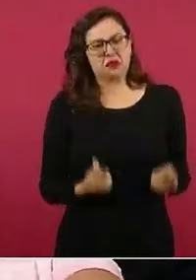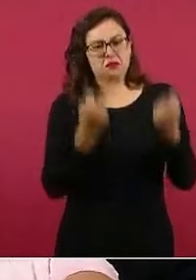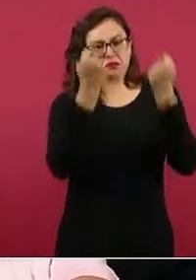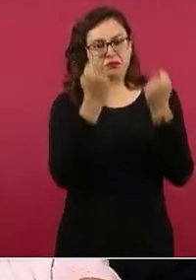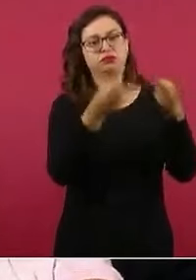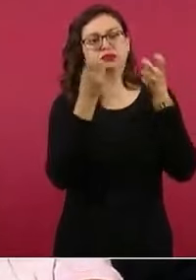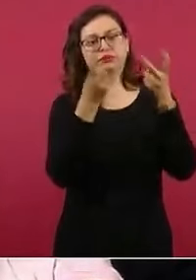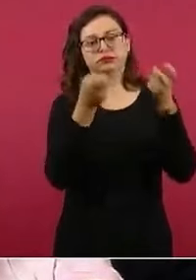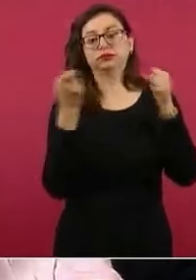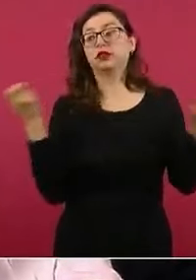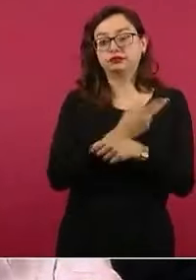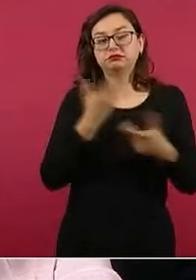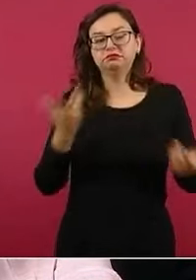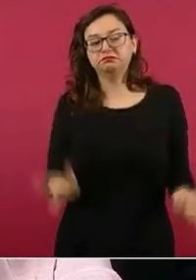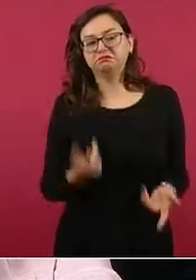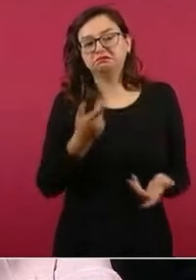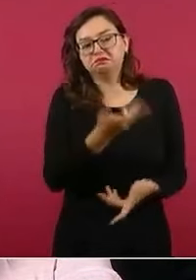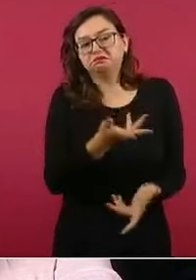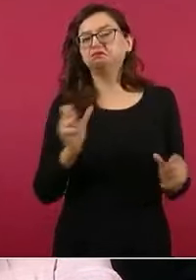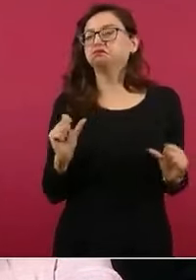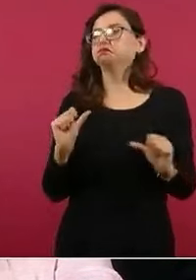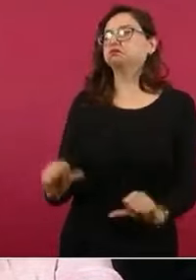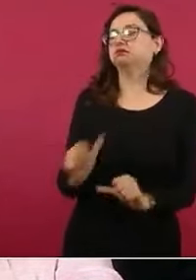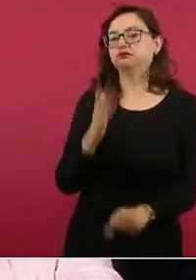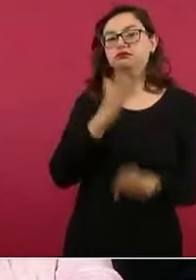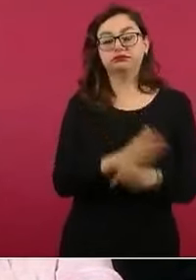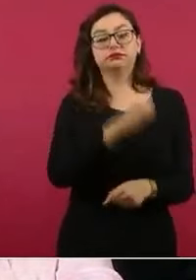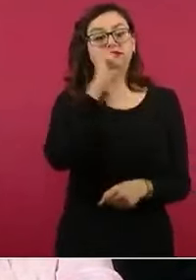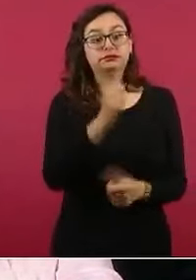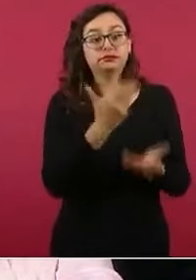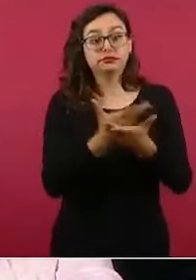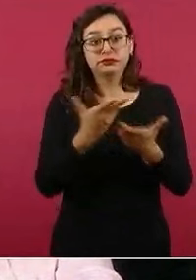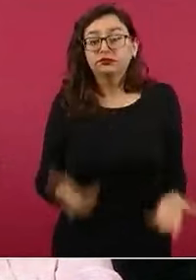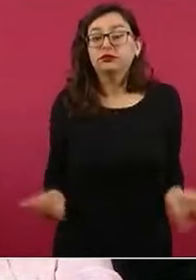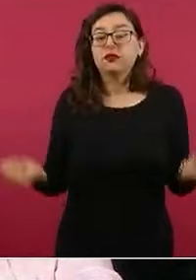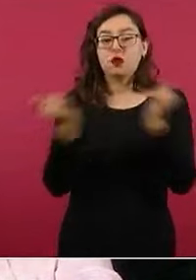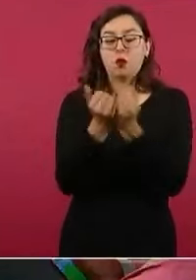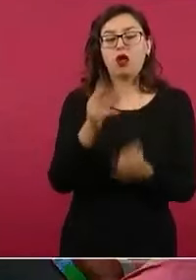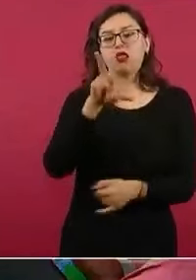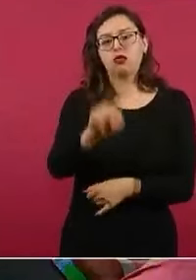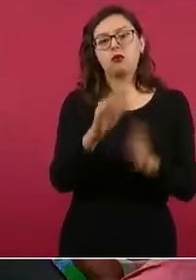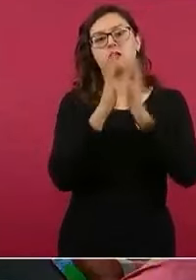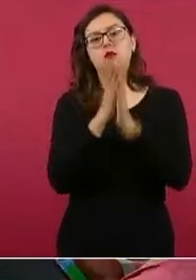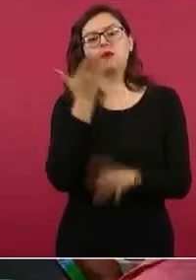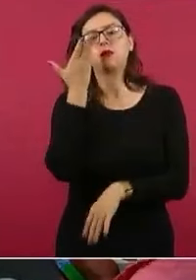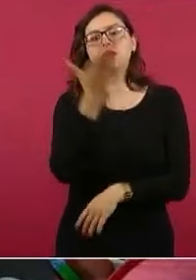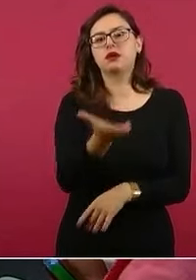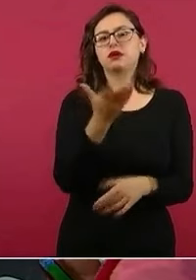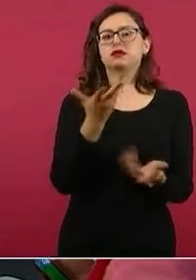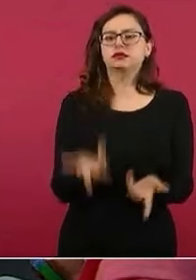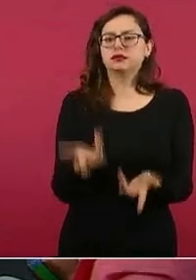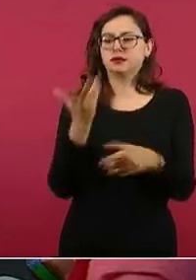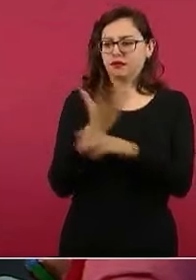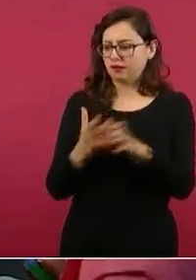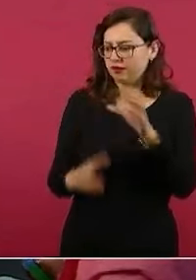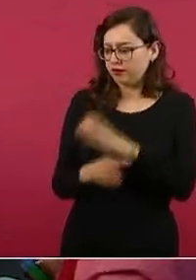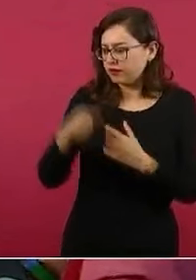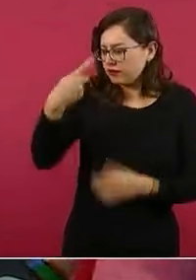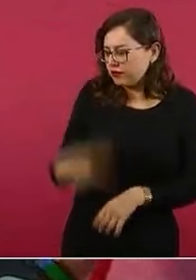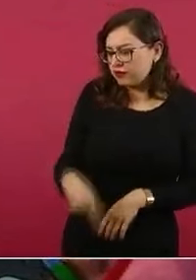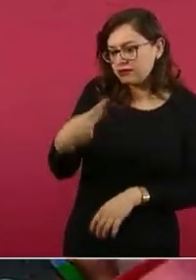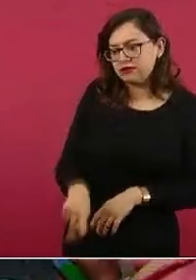en riesgo al delator. En conclusión, le piden, señor presidente, gire instrucciones para revisar la investigación que le entregan en torno al tráfico de bienes y